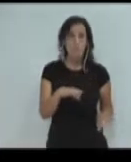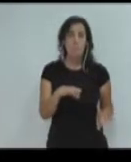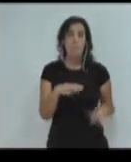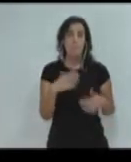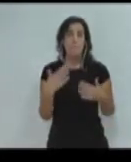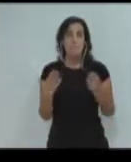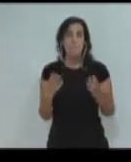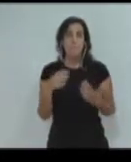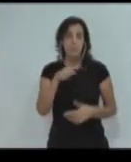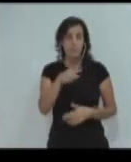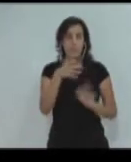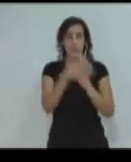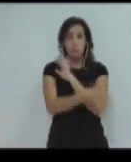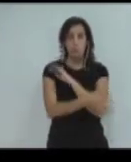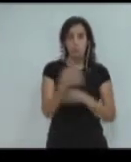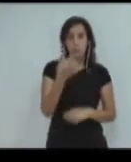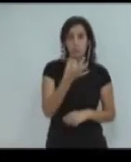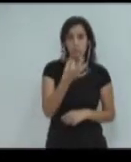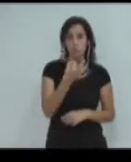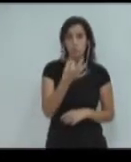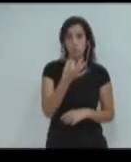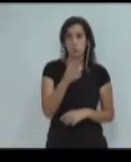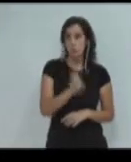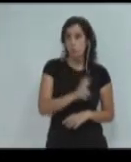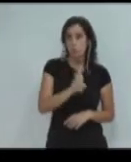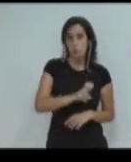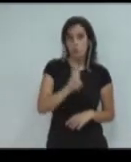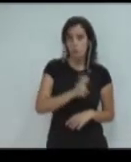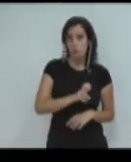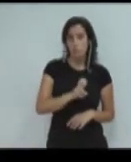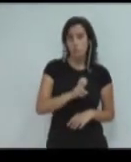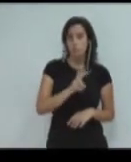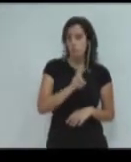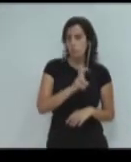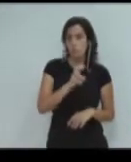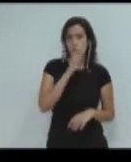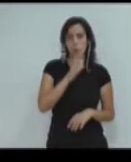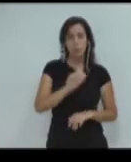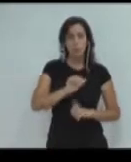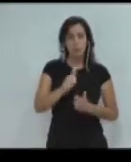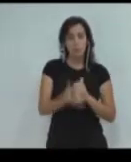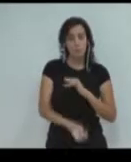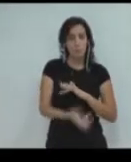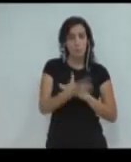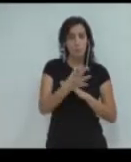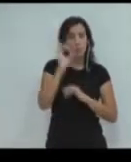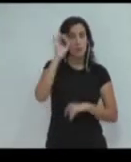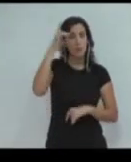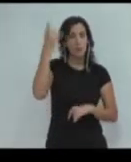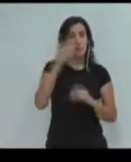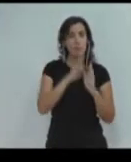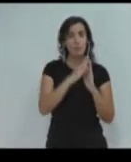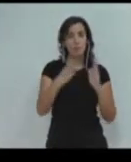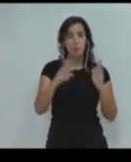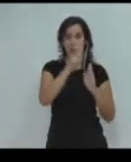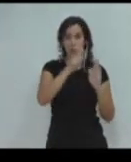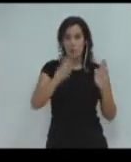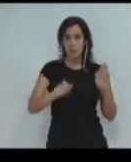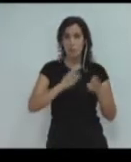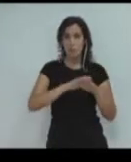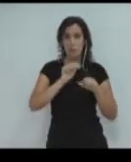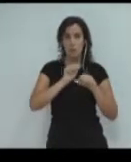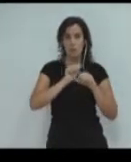y que ello nos llevaría a que sería muy útil. En principio surgió desde una iniciativa de bibliotecarios para hacer